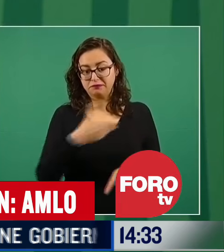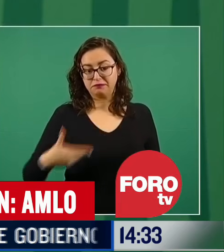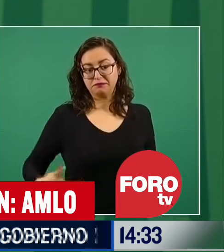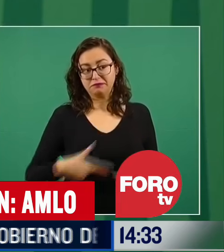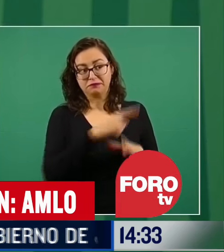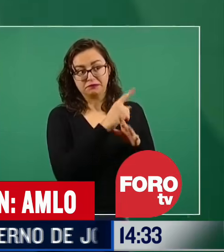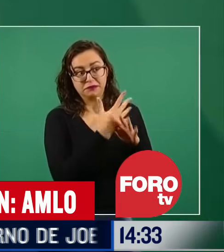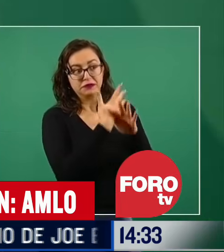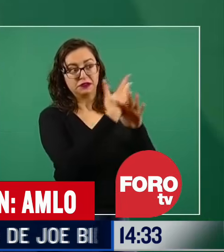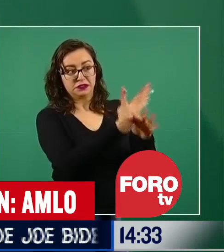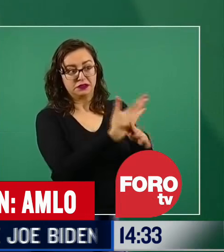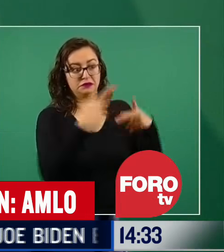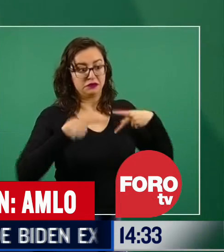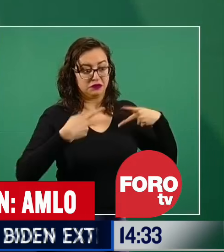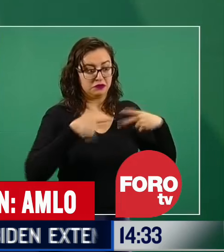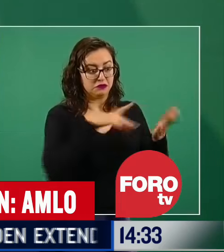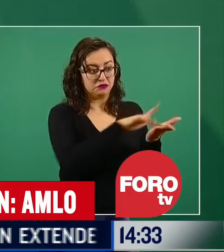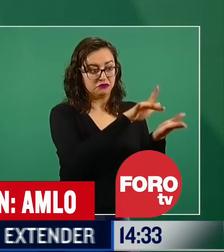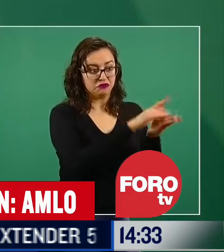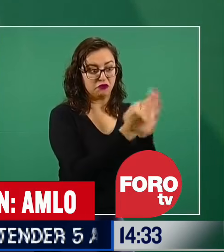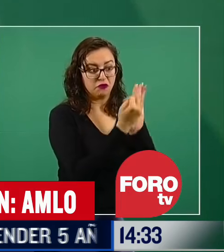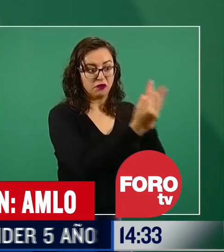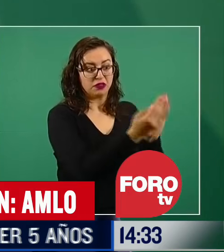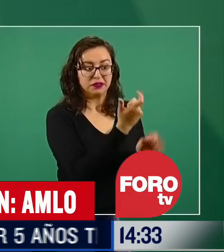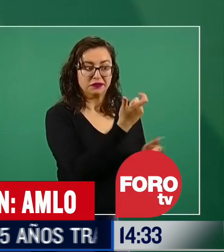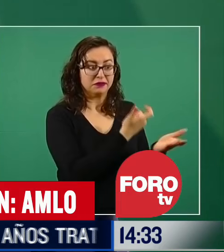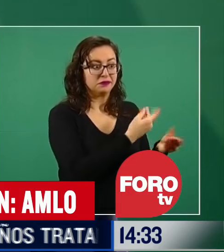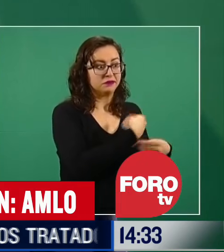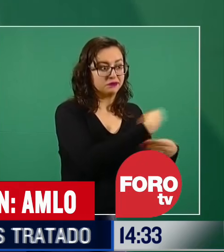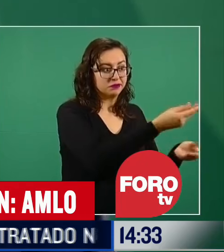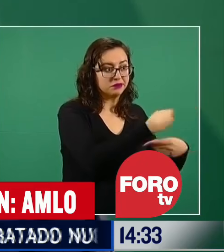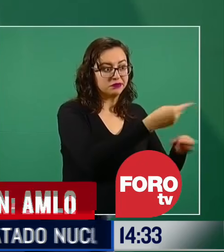Joe Biden. Dijo que coincide con su plan de gobierno.